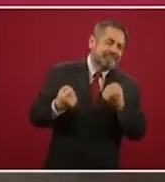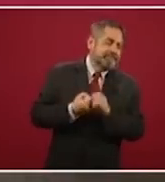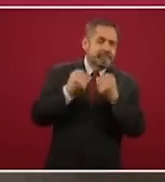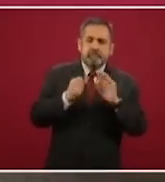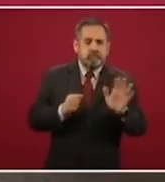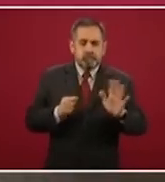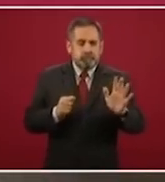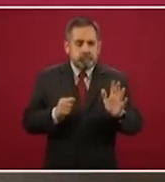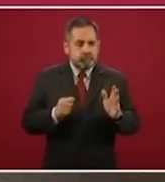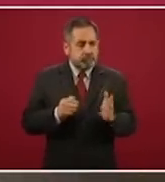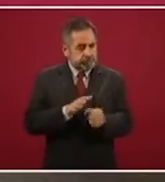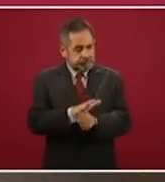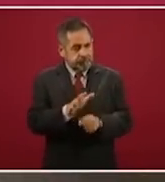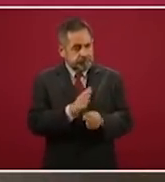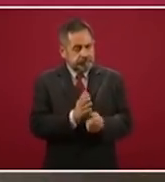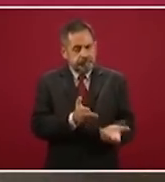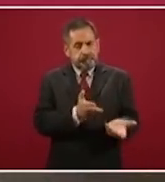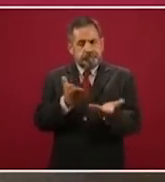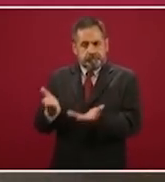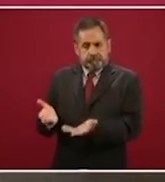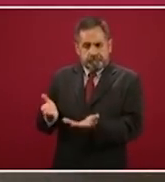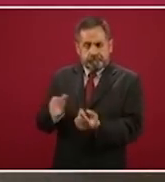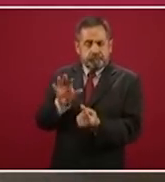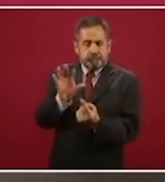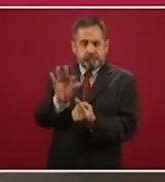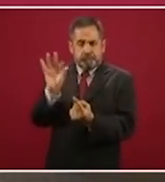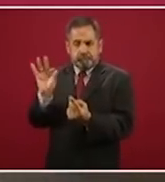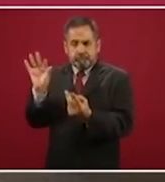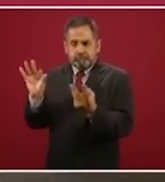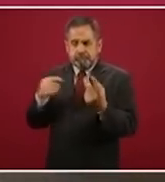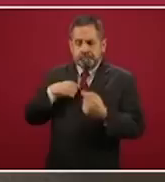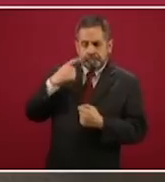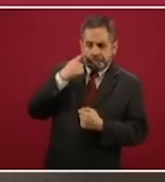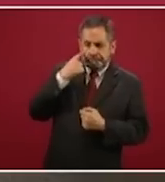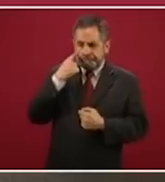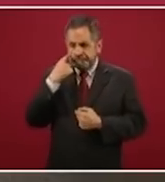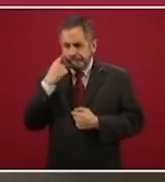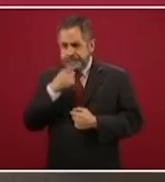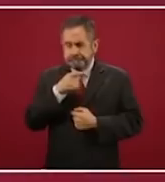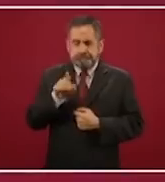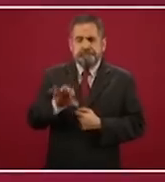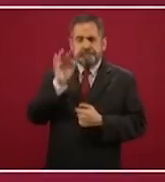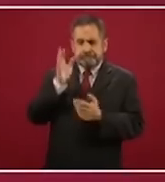tengan opciones. Y al mismo tiempo estamos